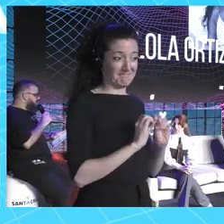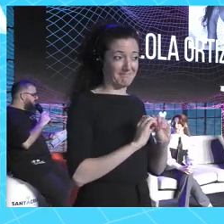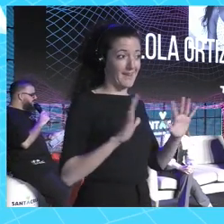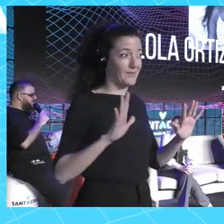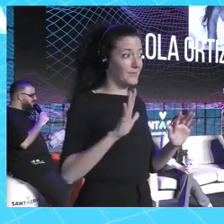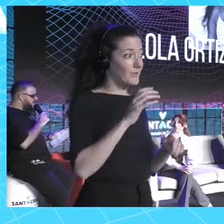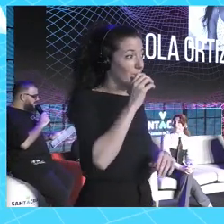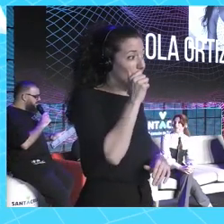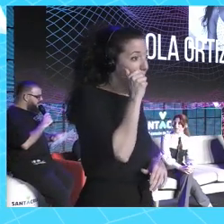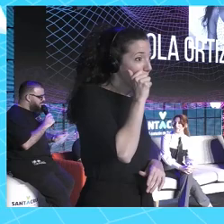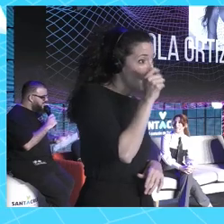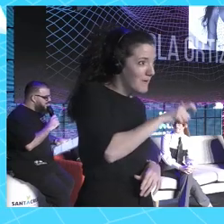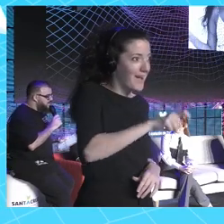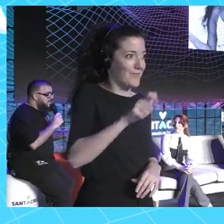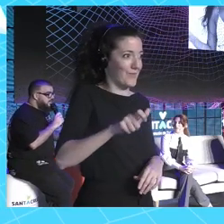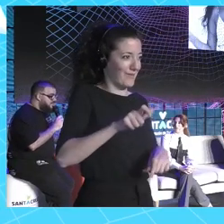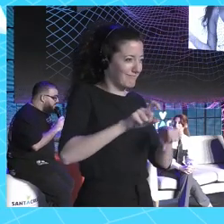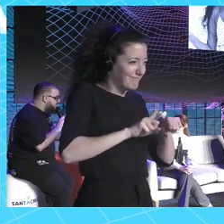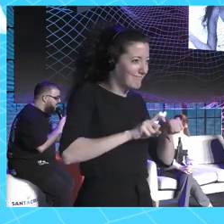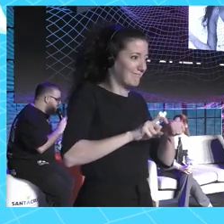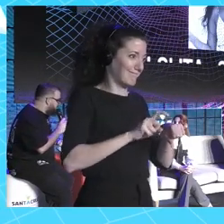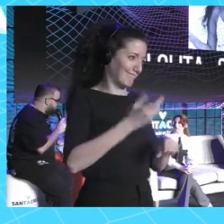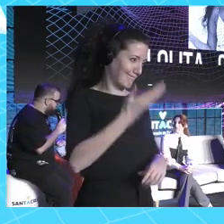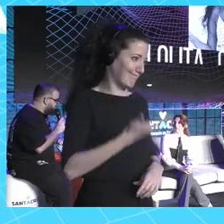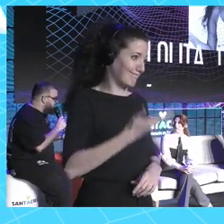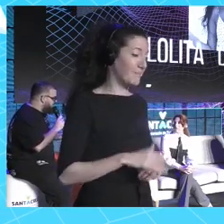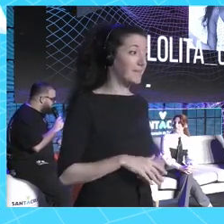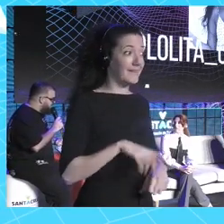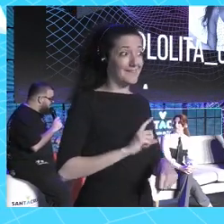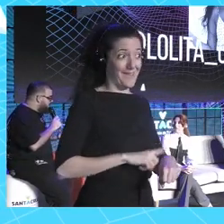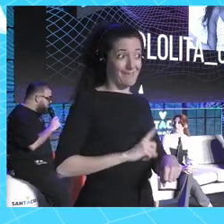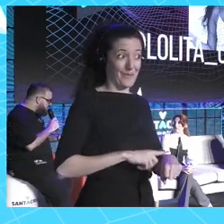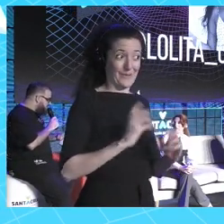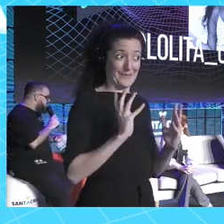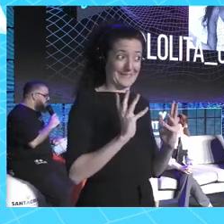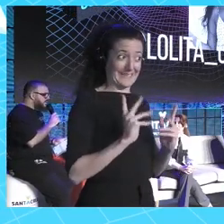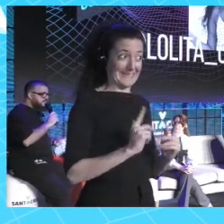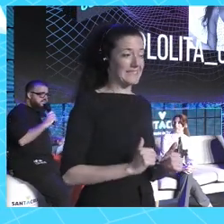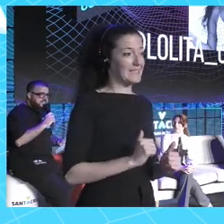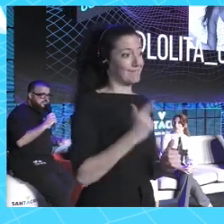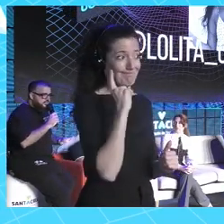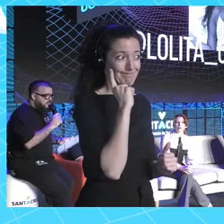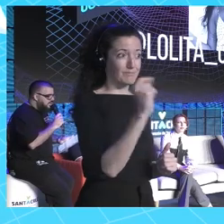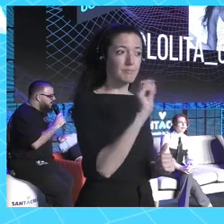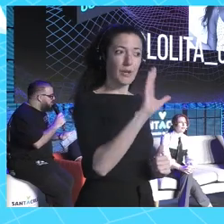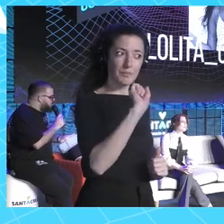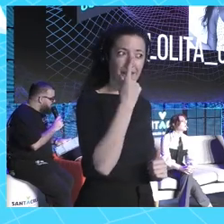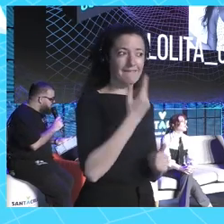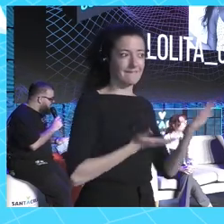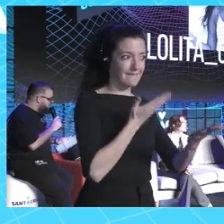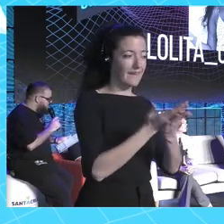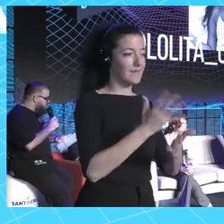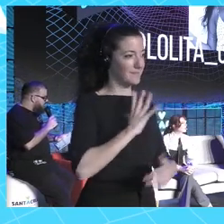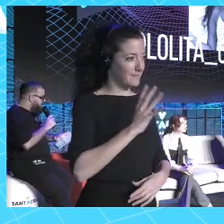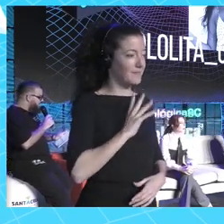de esta de esta herramienta chicos el tiempo corre nos tenemos que ir Pero antes quiero la presencia por favor de Alfonso